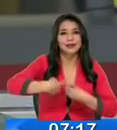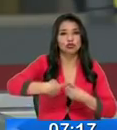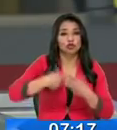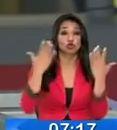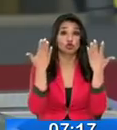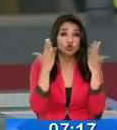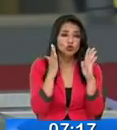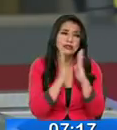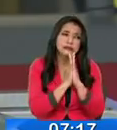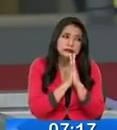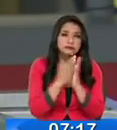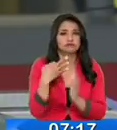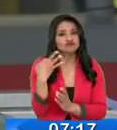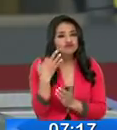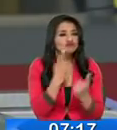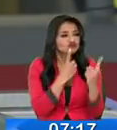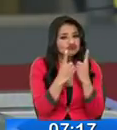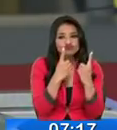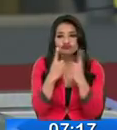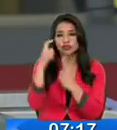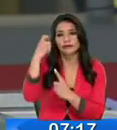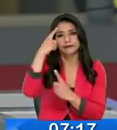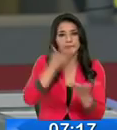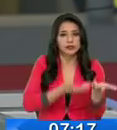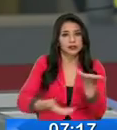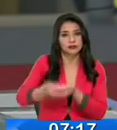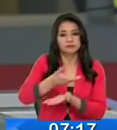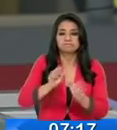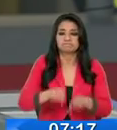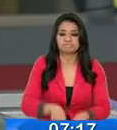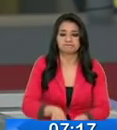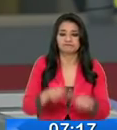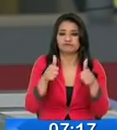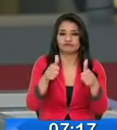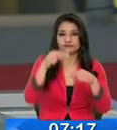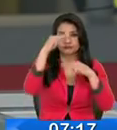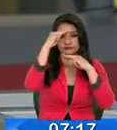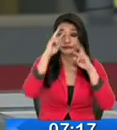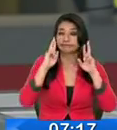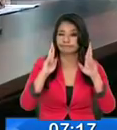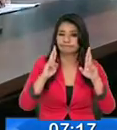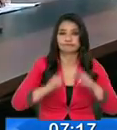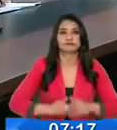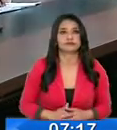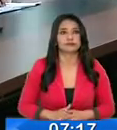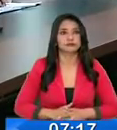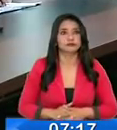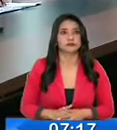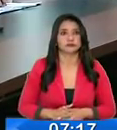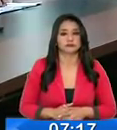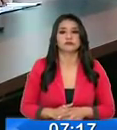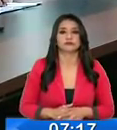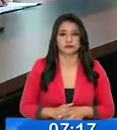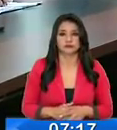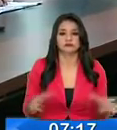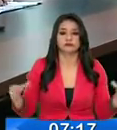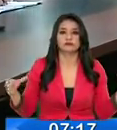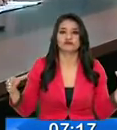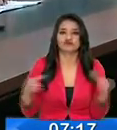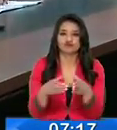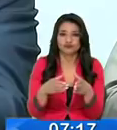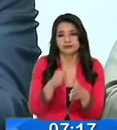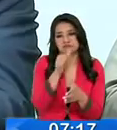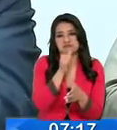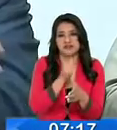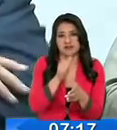hacer un puente de diálogo con el gobierno nacional. Buenas noticias. Veamos. Tras una reunión a puertas cerradas